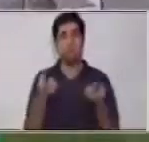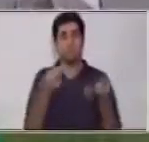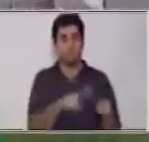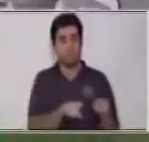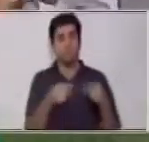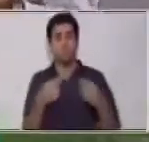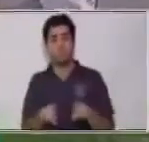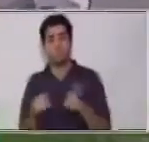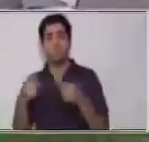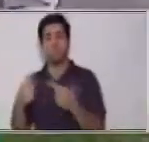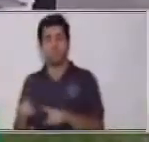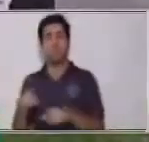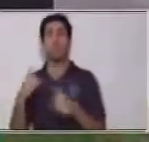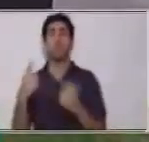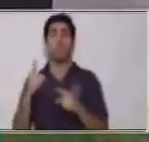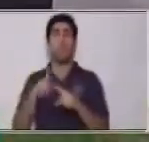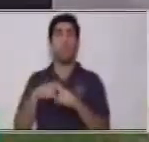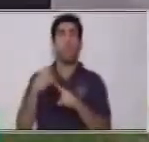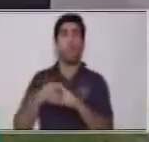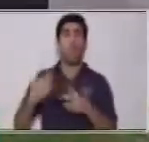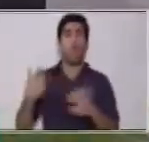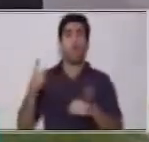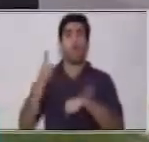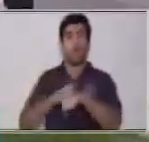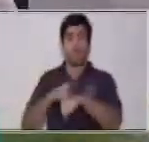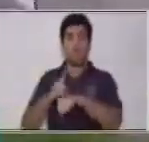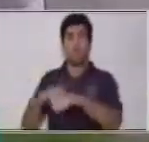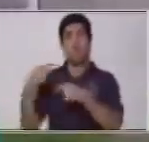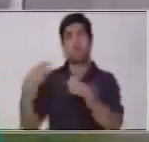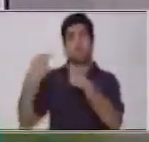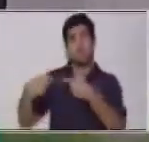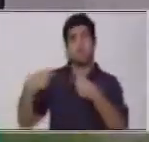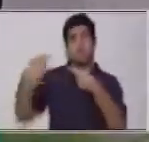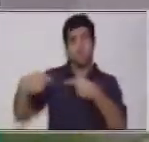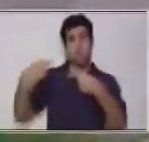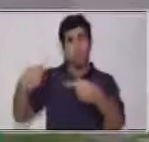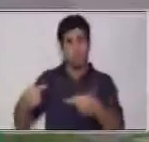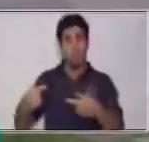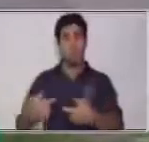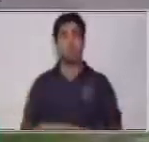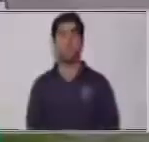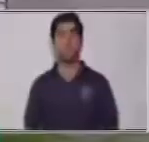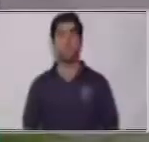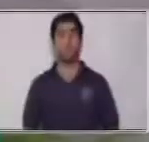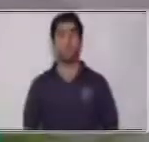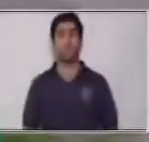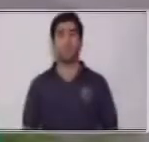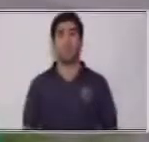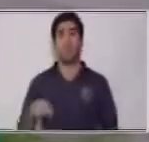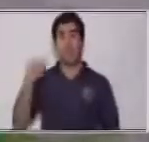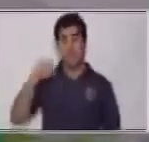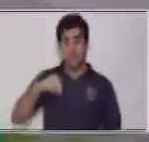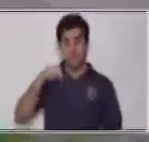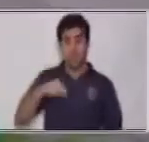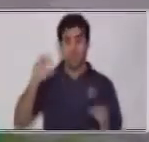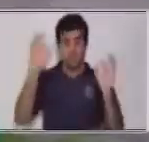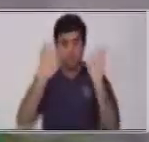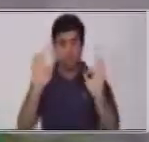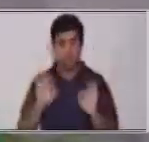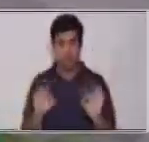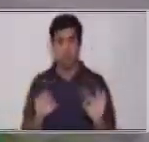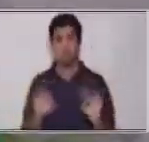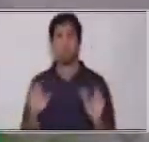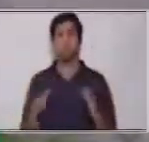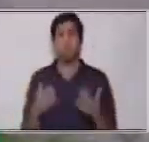sucedido en tiempo determinado en el pasado. Estos textos narrativos